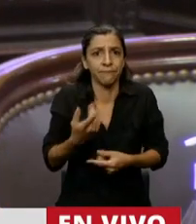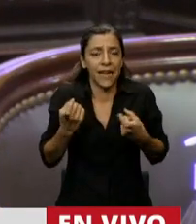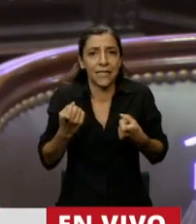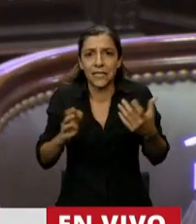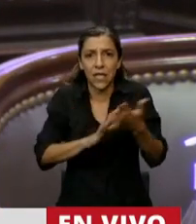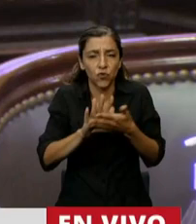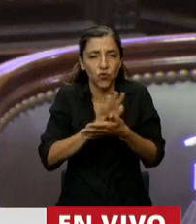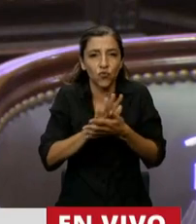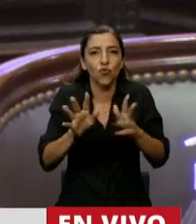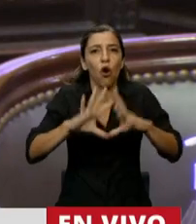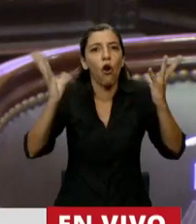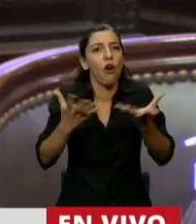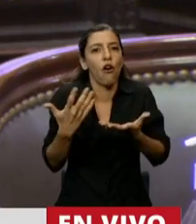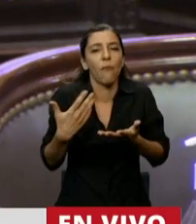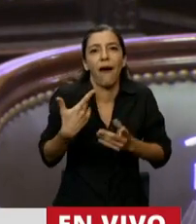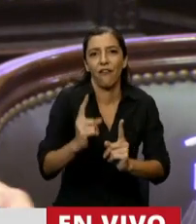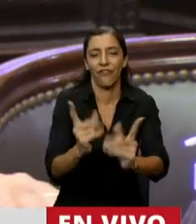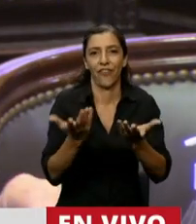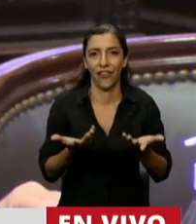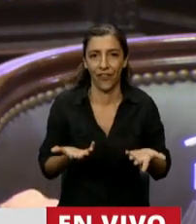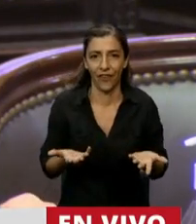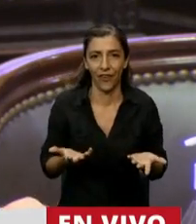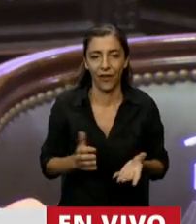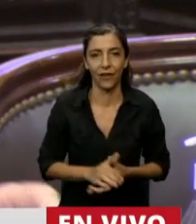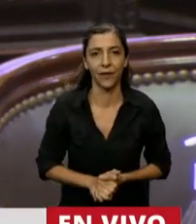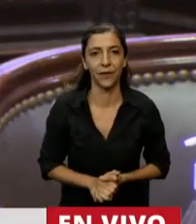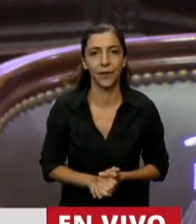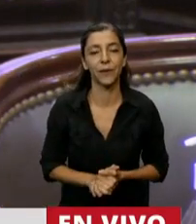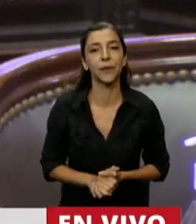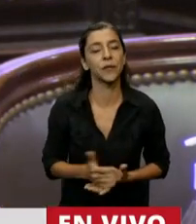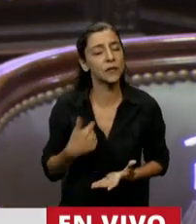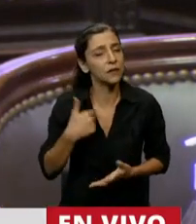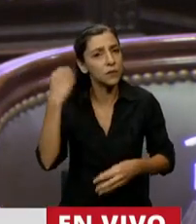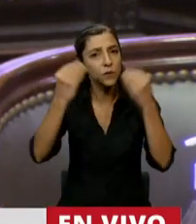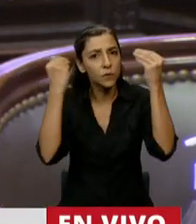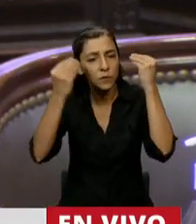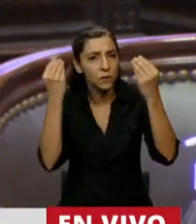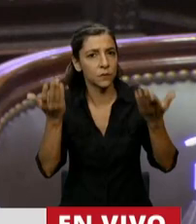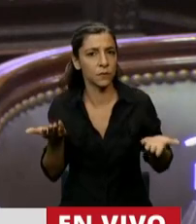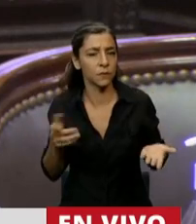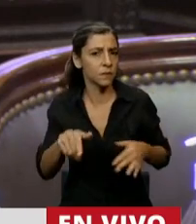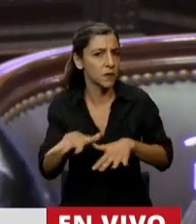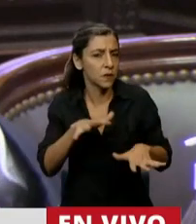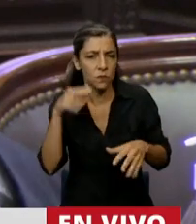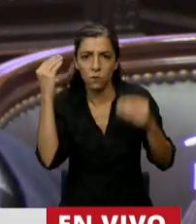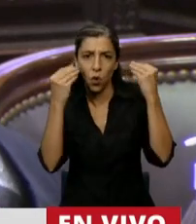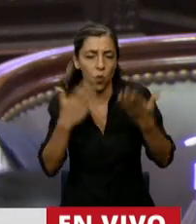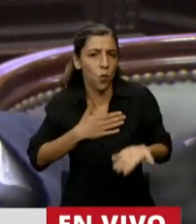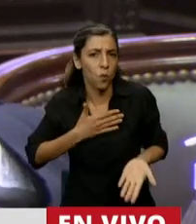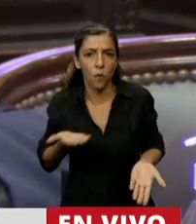los mercados internacionales y en el comercio en general. Y me preocupa a mí esta situación, presidente, y por